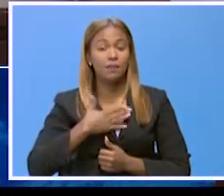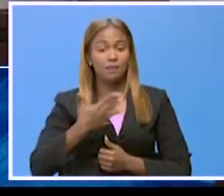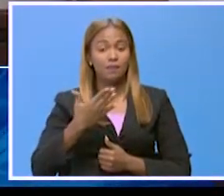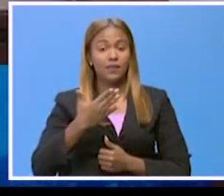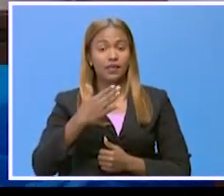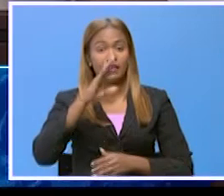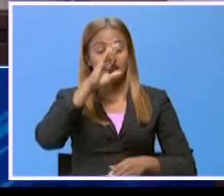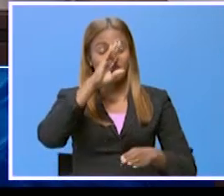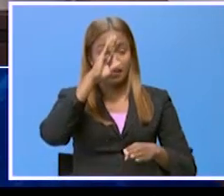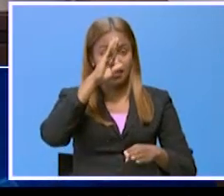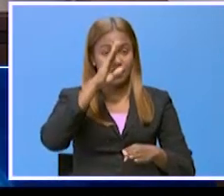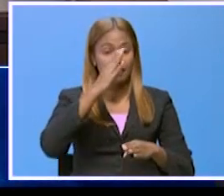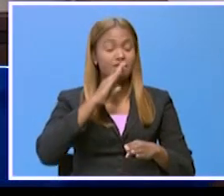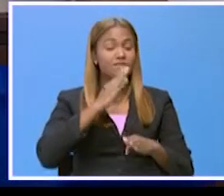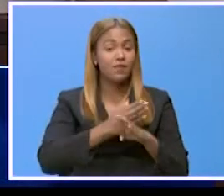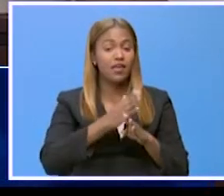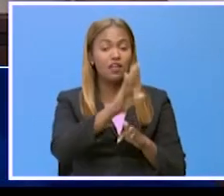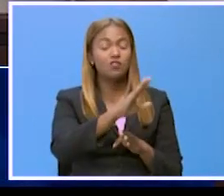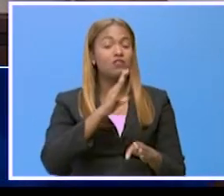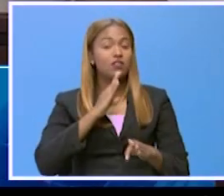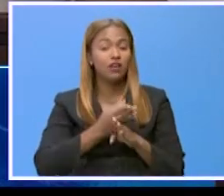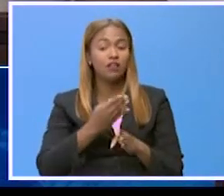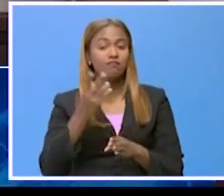mi hija vinieron de eeuu